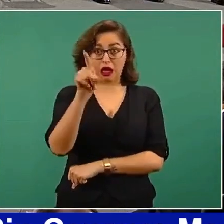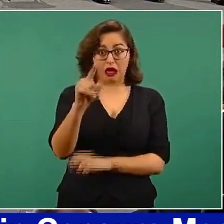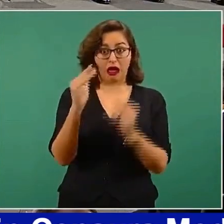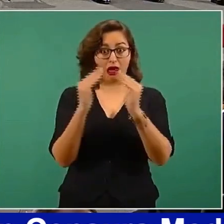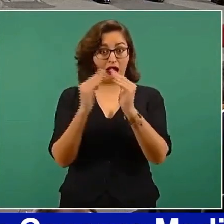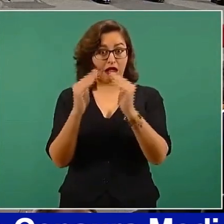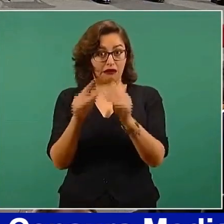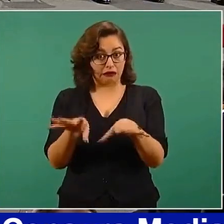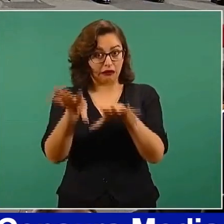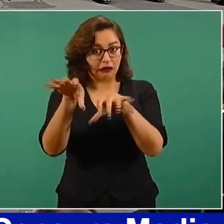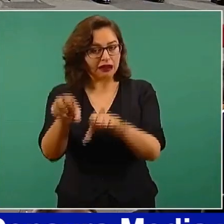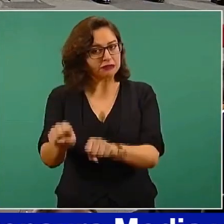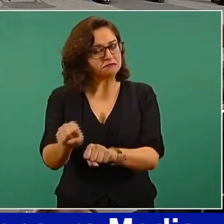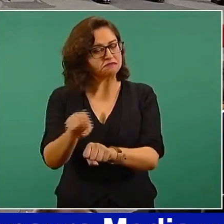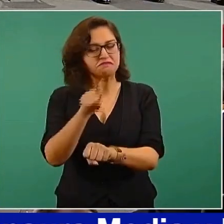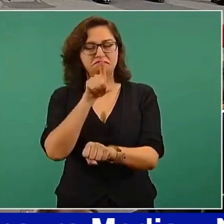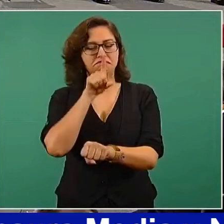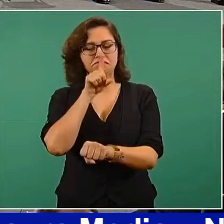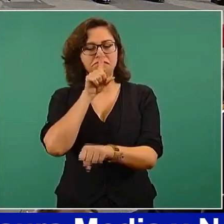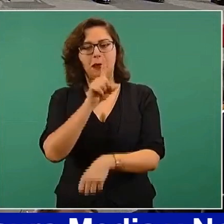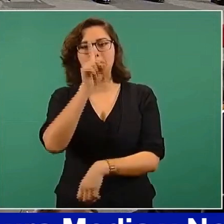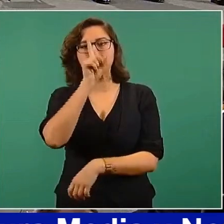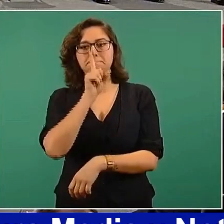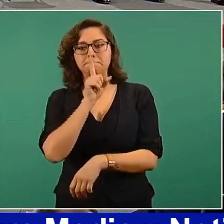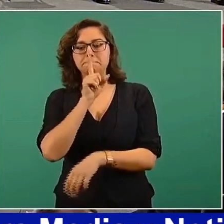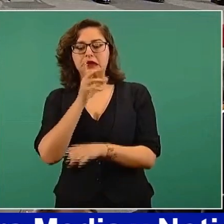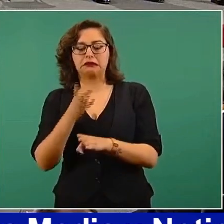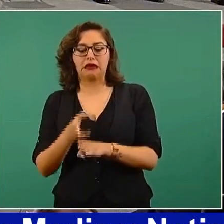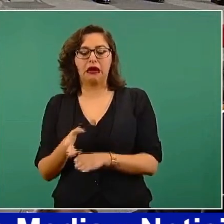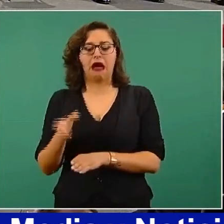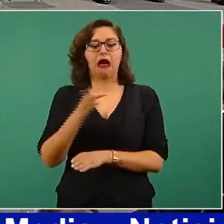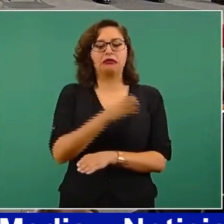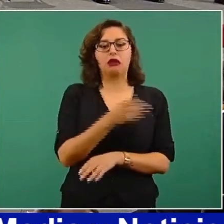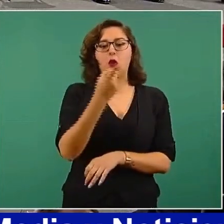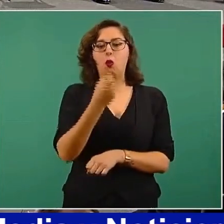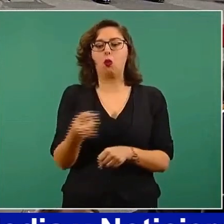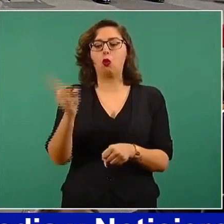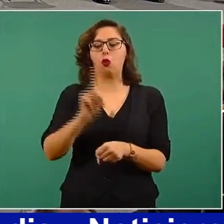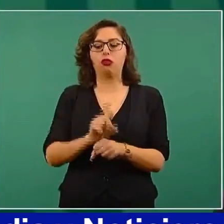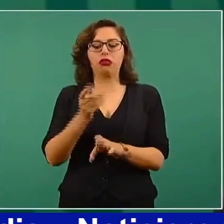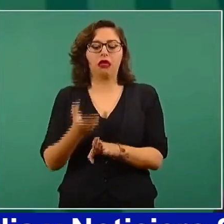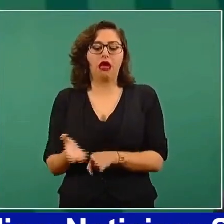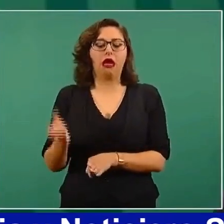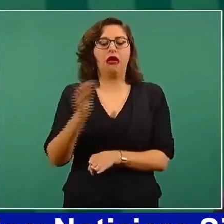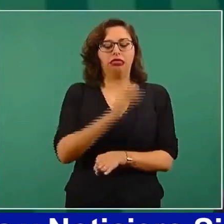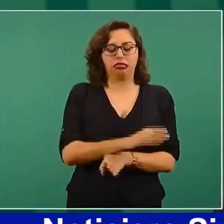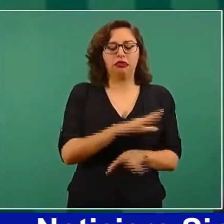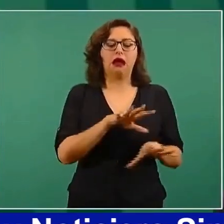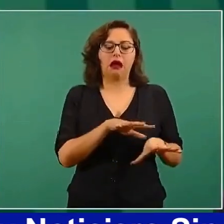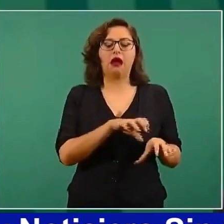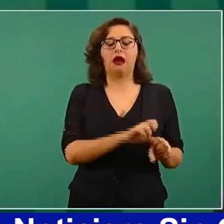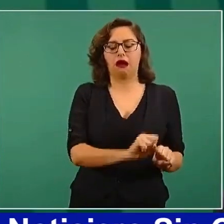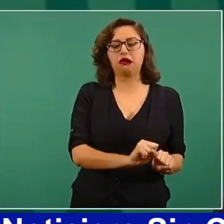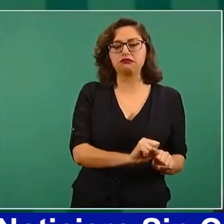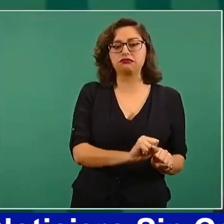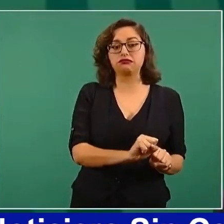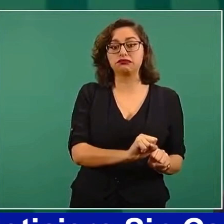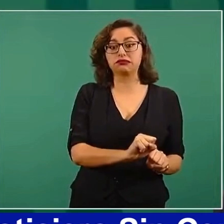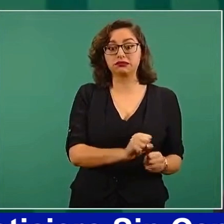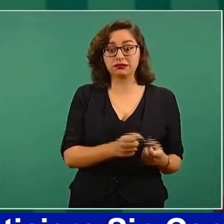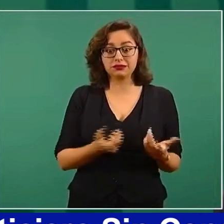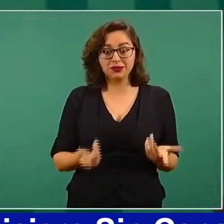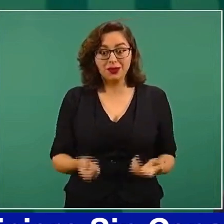un día antes de la escenificación televisada. O sea, él mismo declara en